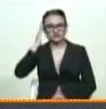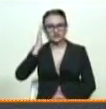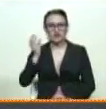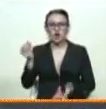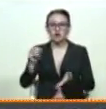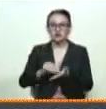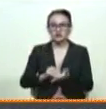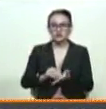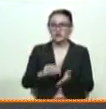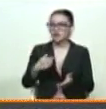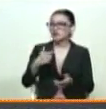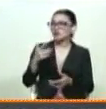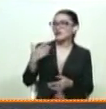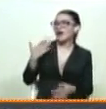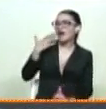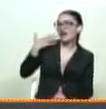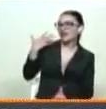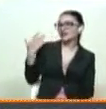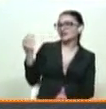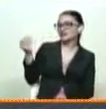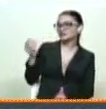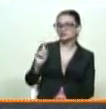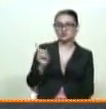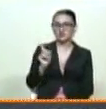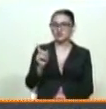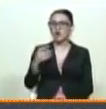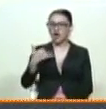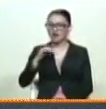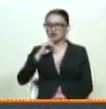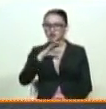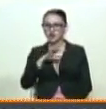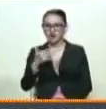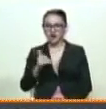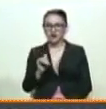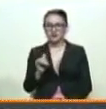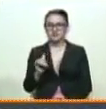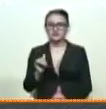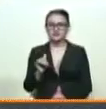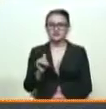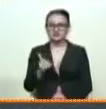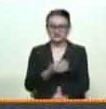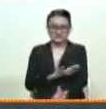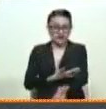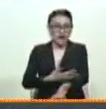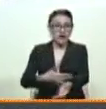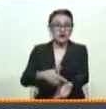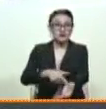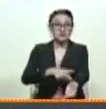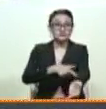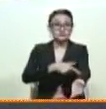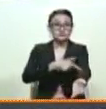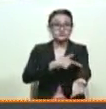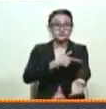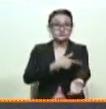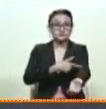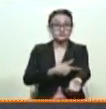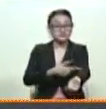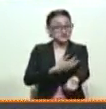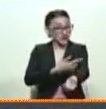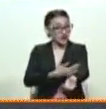pasar por arrogantes, pero tenemos mucha historia. Y aquí en esta sangre que corre por nuestras